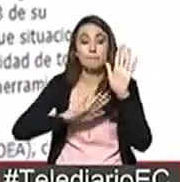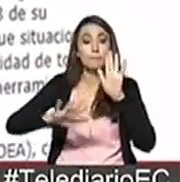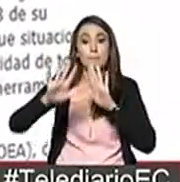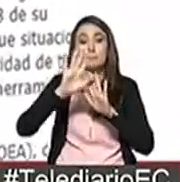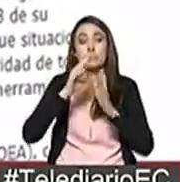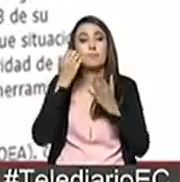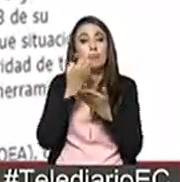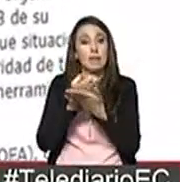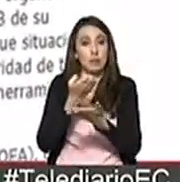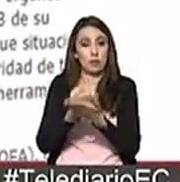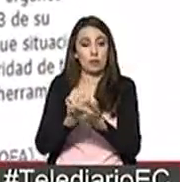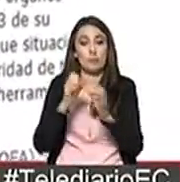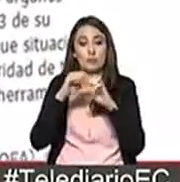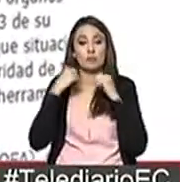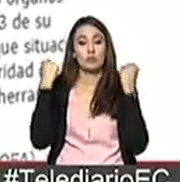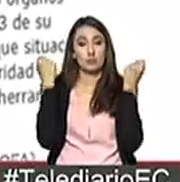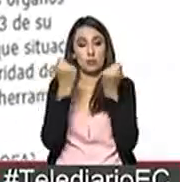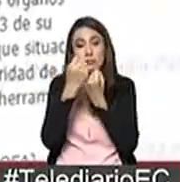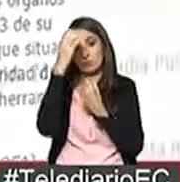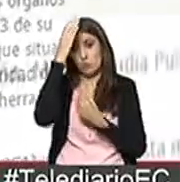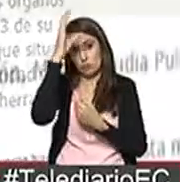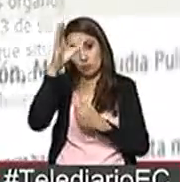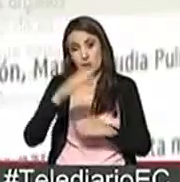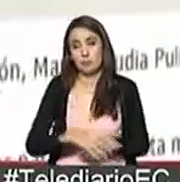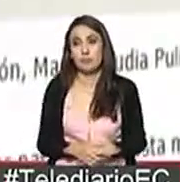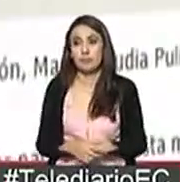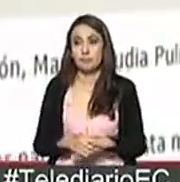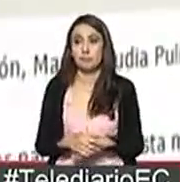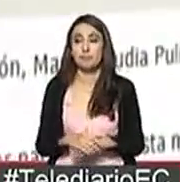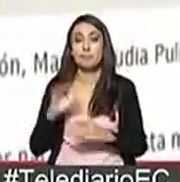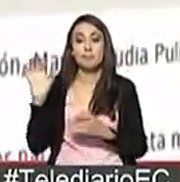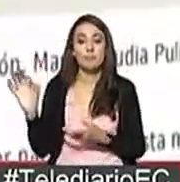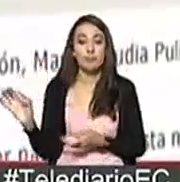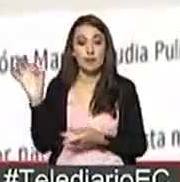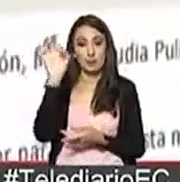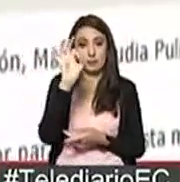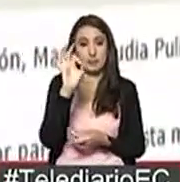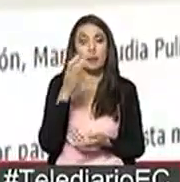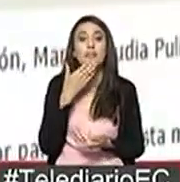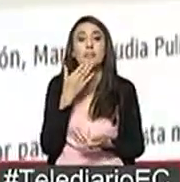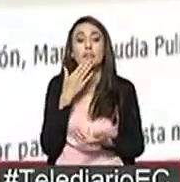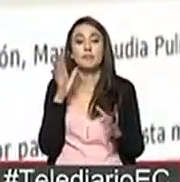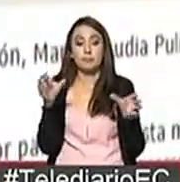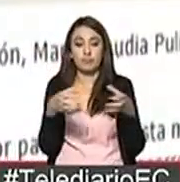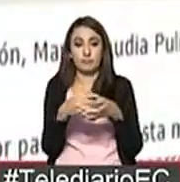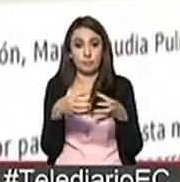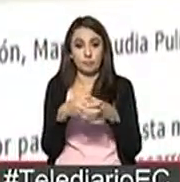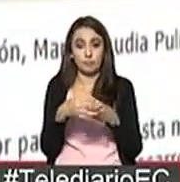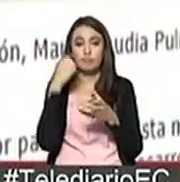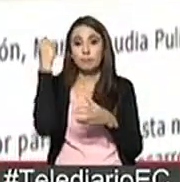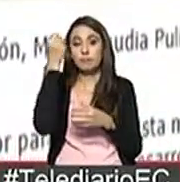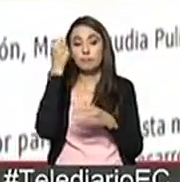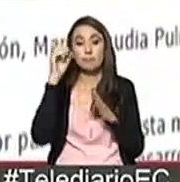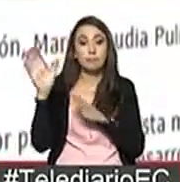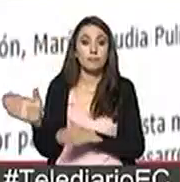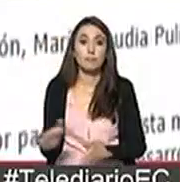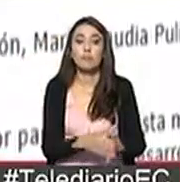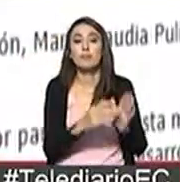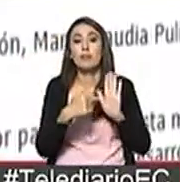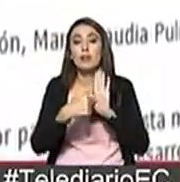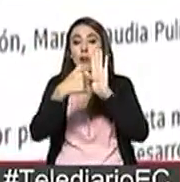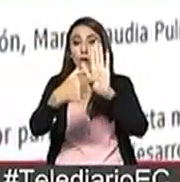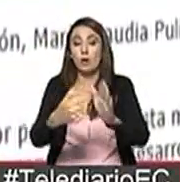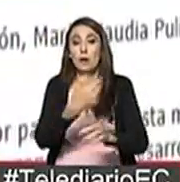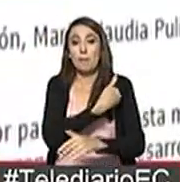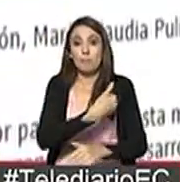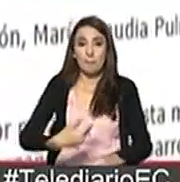derechos económicos, sociales y culturales. La delegación de la Comisión Interamericana de Derechos Humanos estuvo encabezada por la presidenta